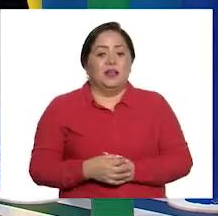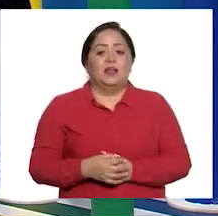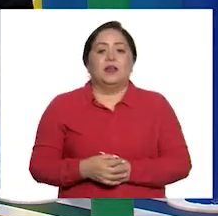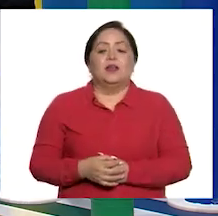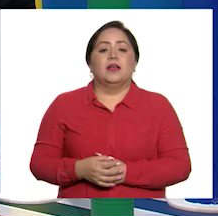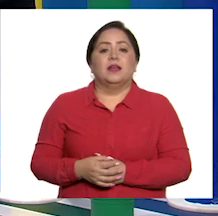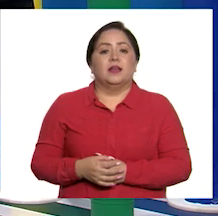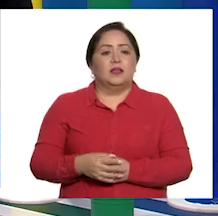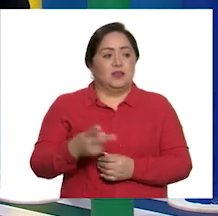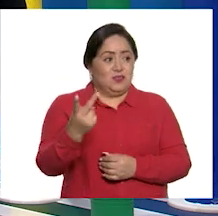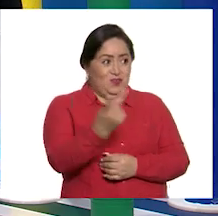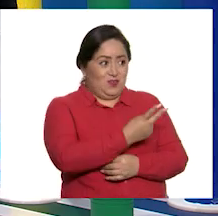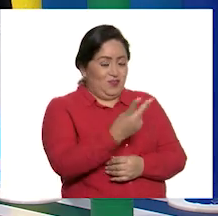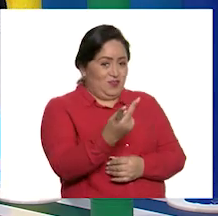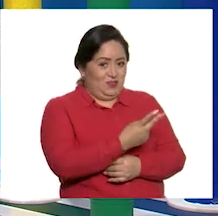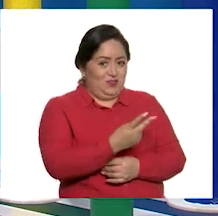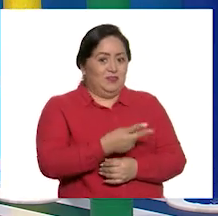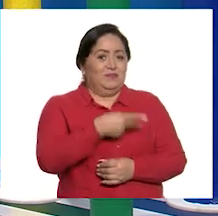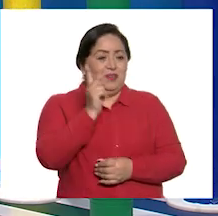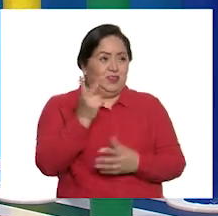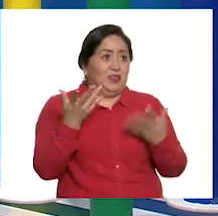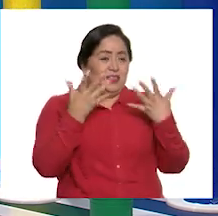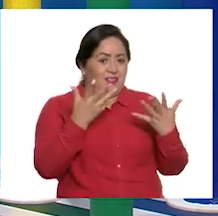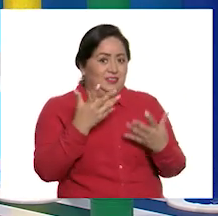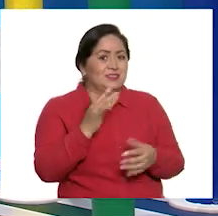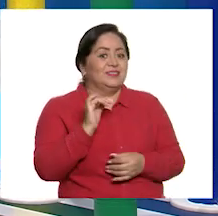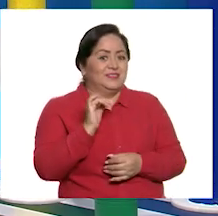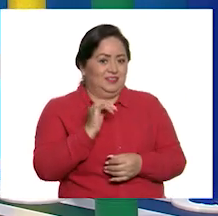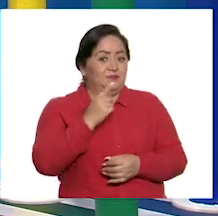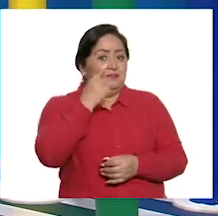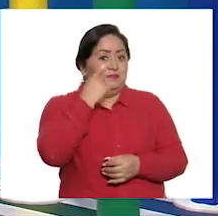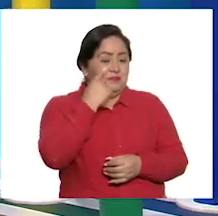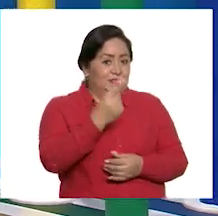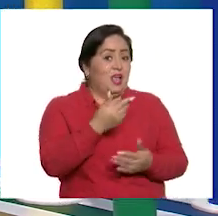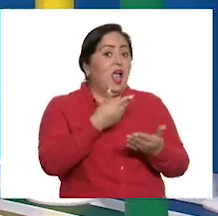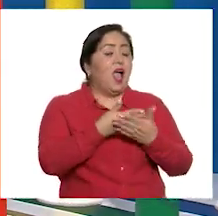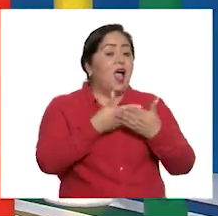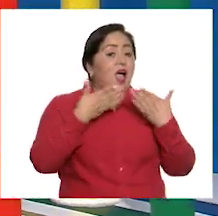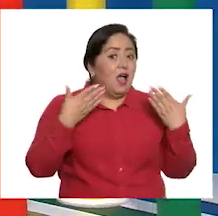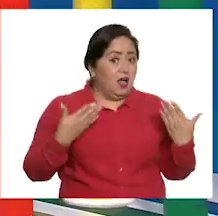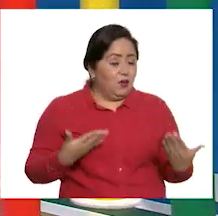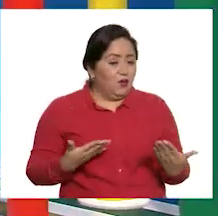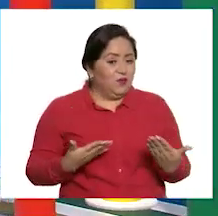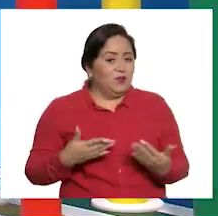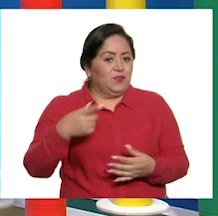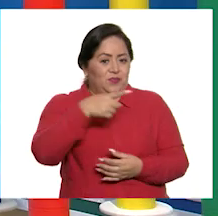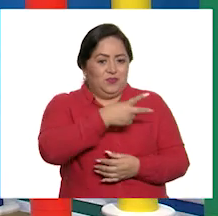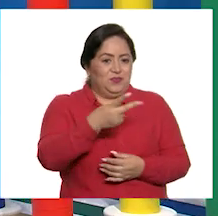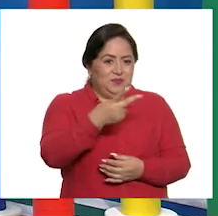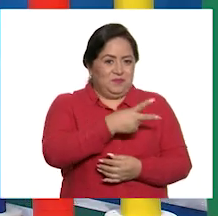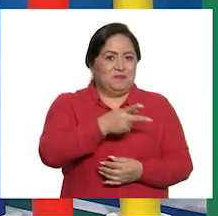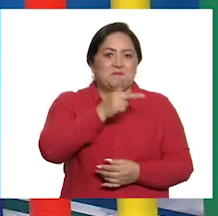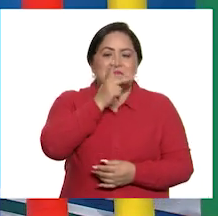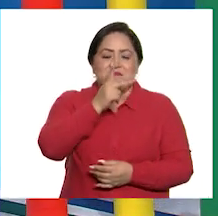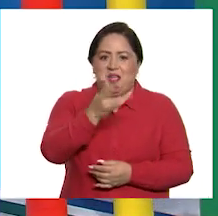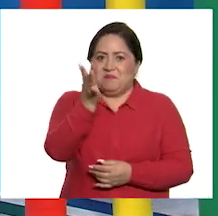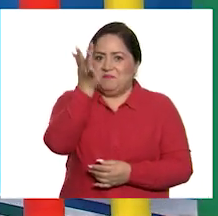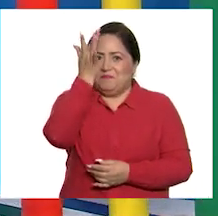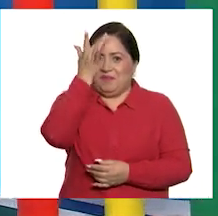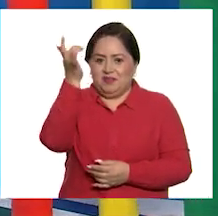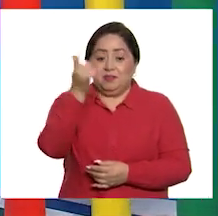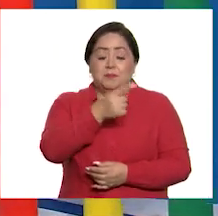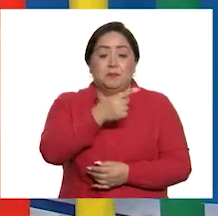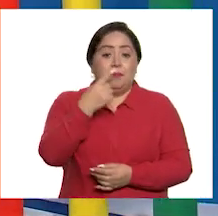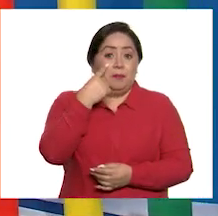Estimada Alejandra y estimado Juan Carlos, sus deseos son órdenes. ¿Y? Finalmente vieron o dijeron las palabras mágicas.